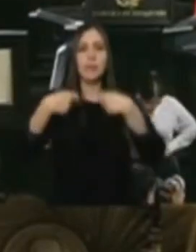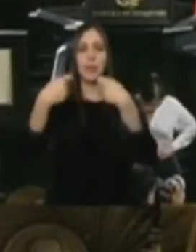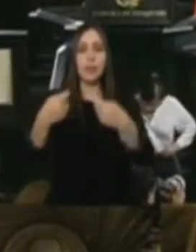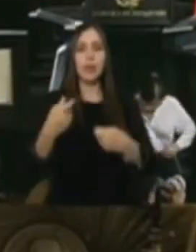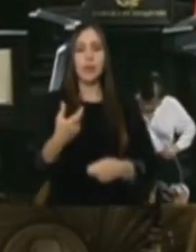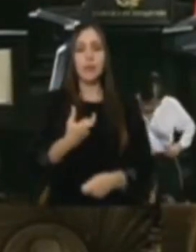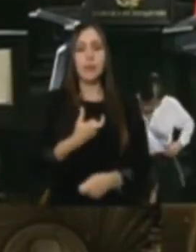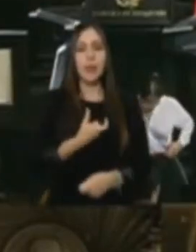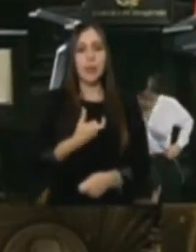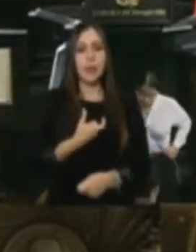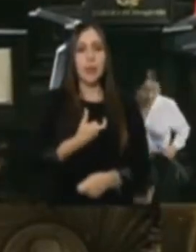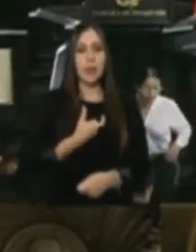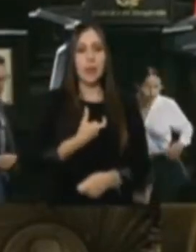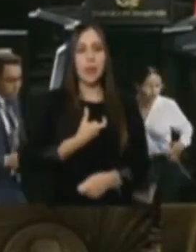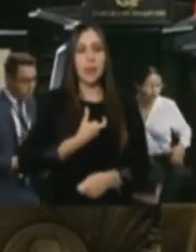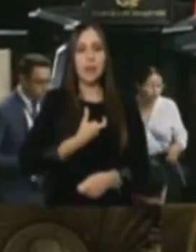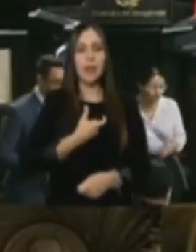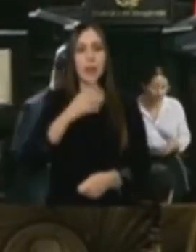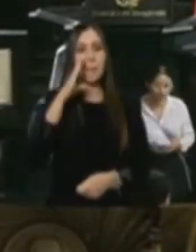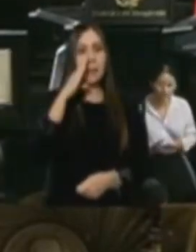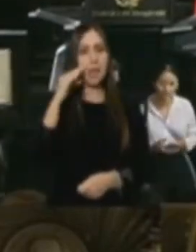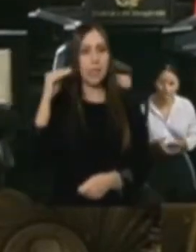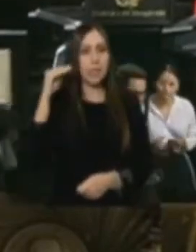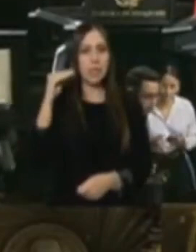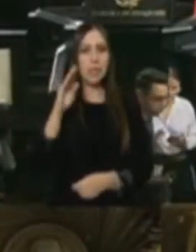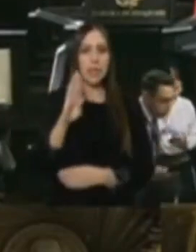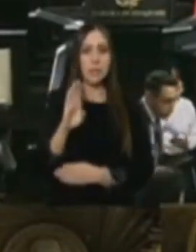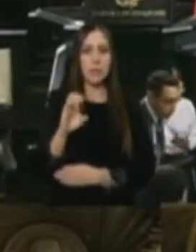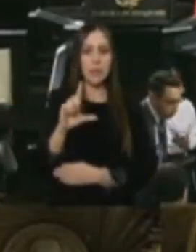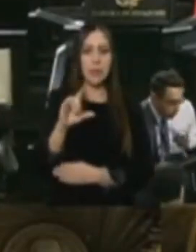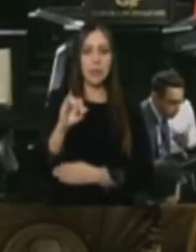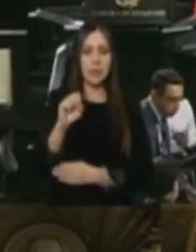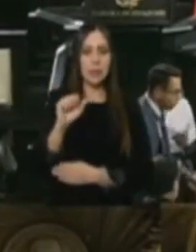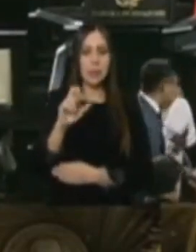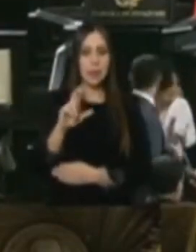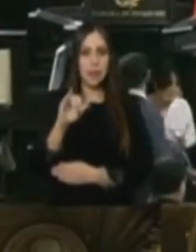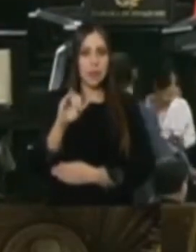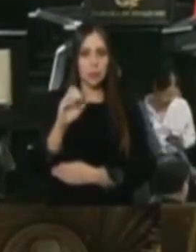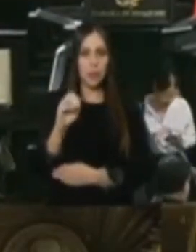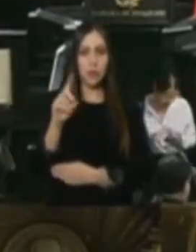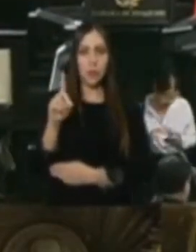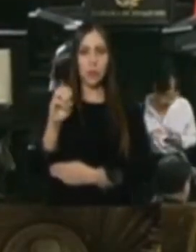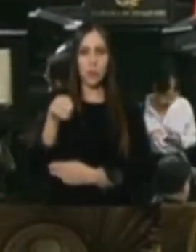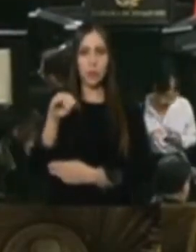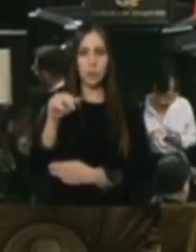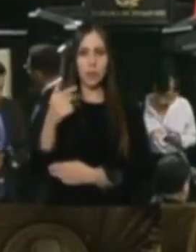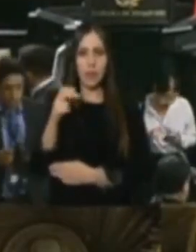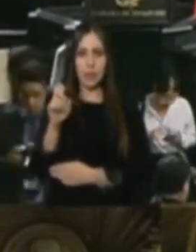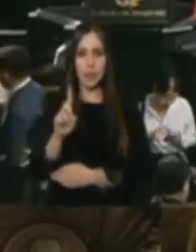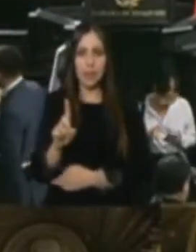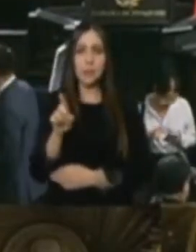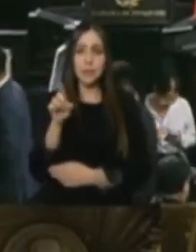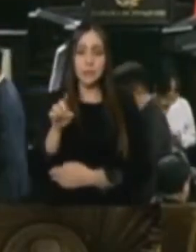de Honor Belisario Domínguez, correspondiente al año